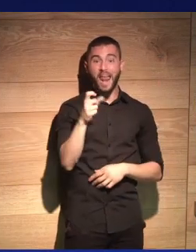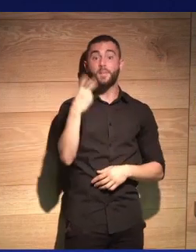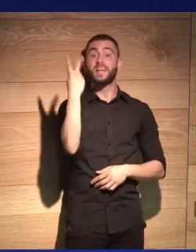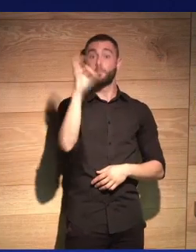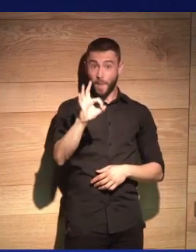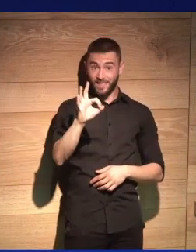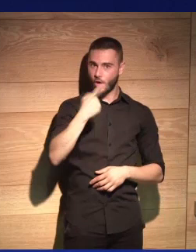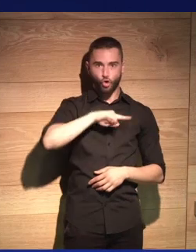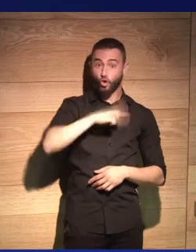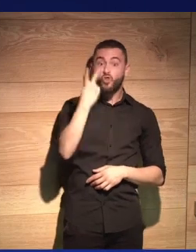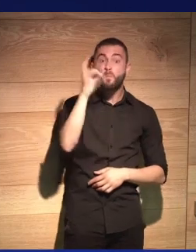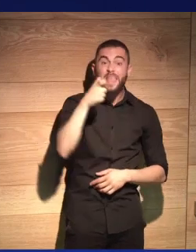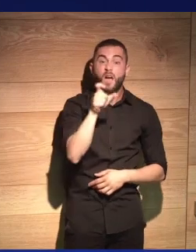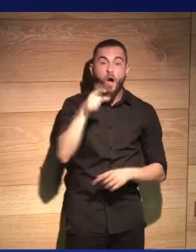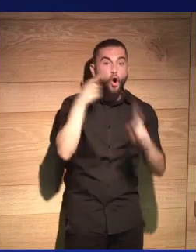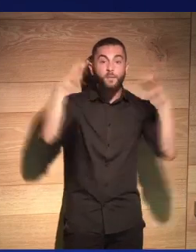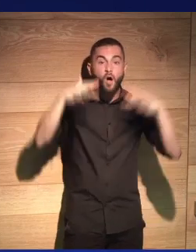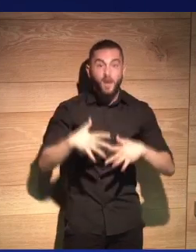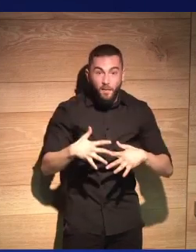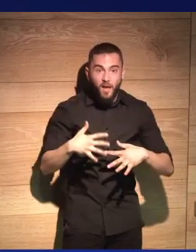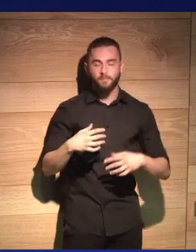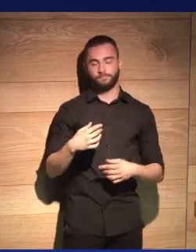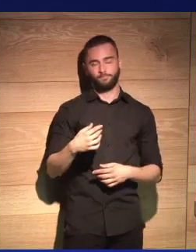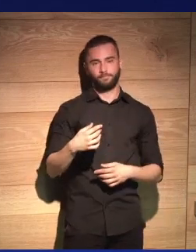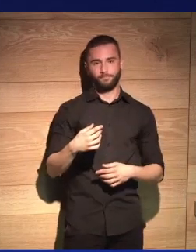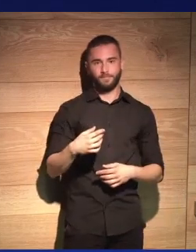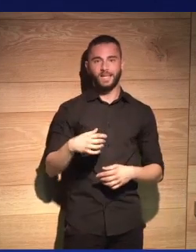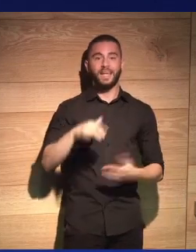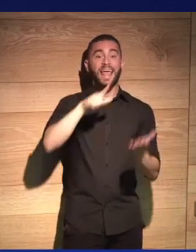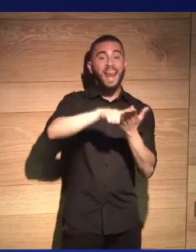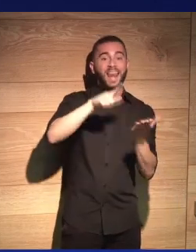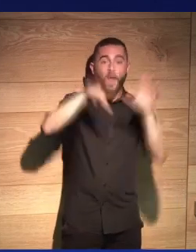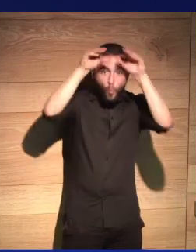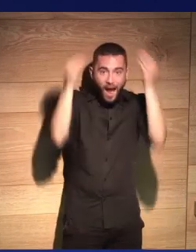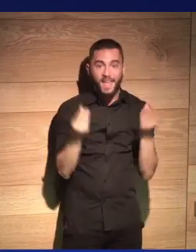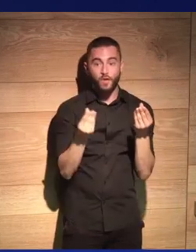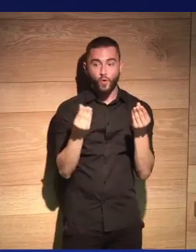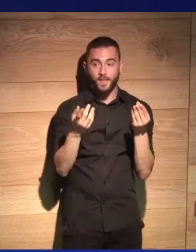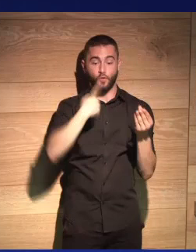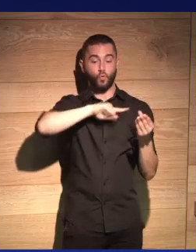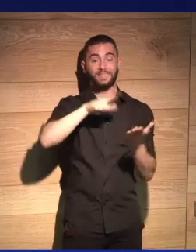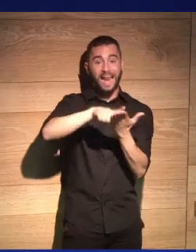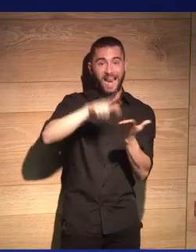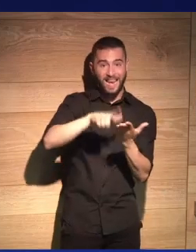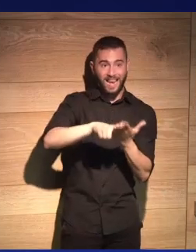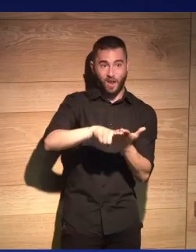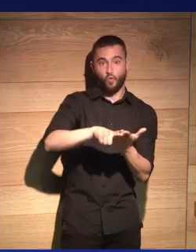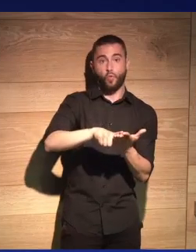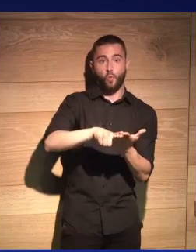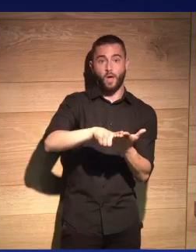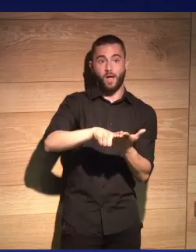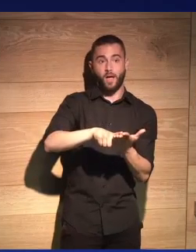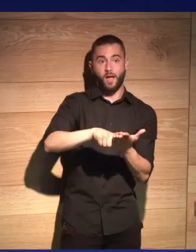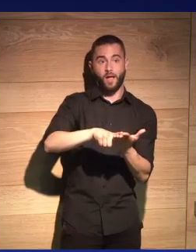tengamos, hace que la lengua inuit y la nuestra sea intertraducible, al menos en un